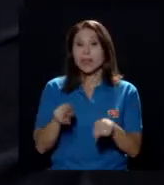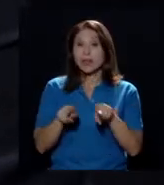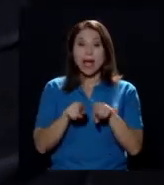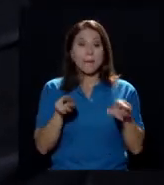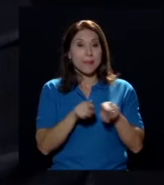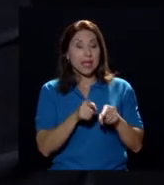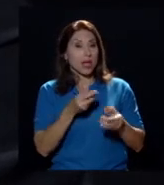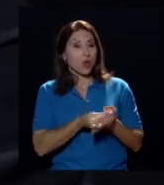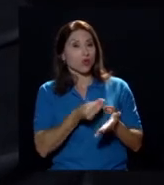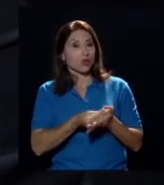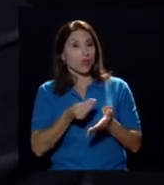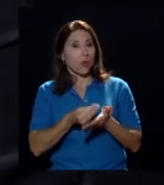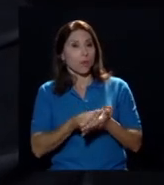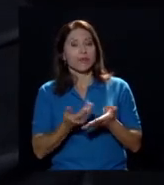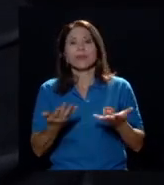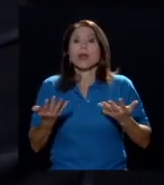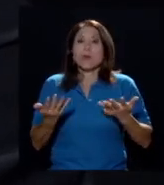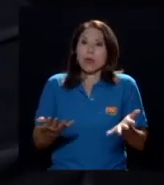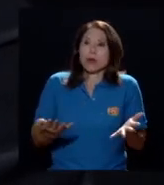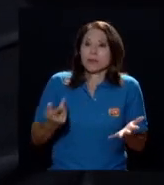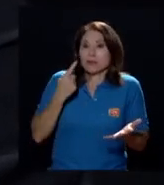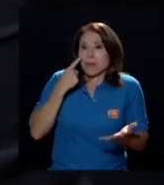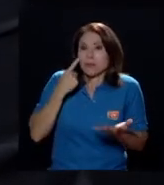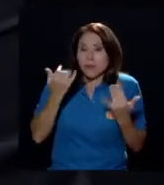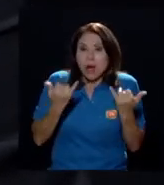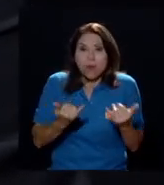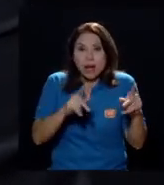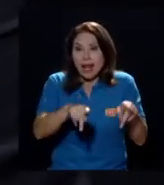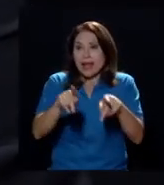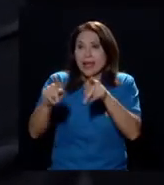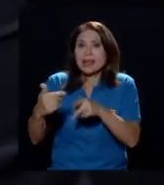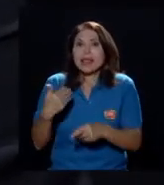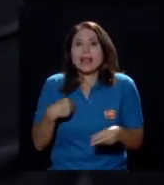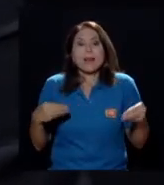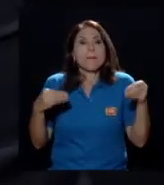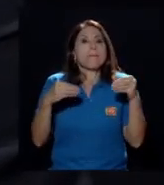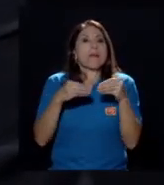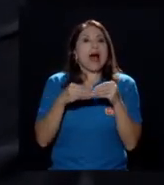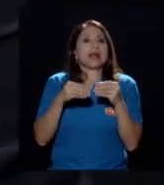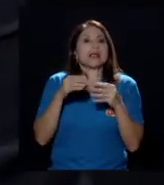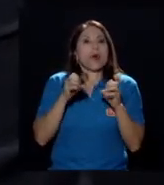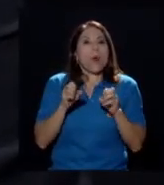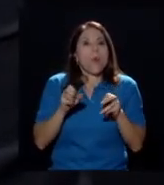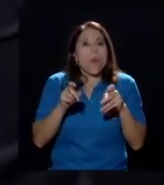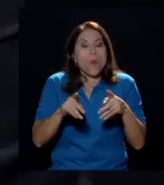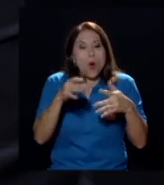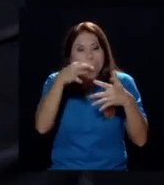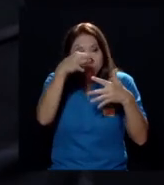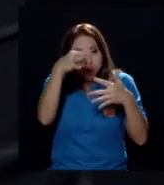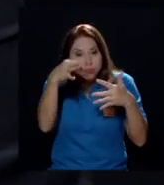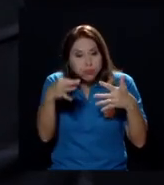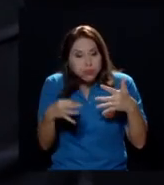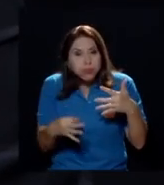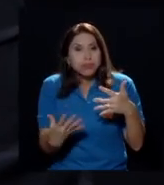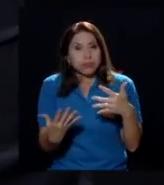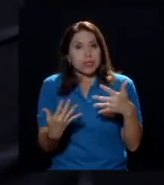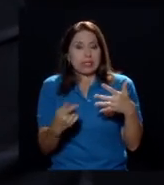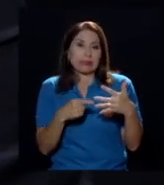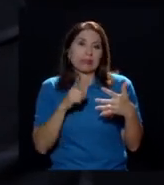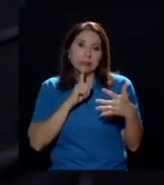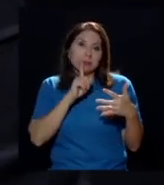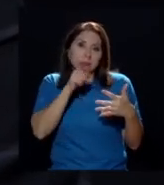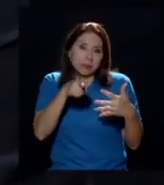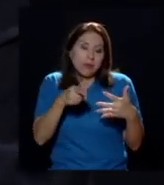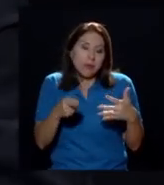El consumo, correcto, es el hecho de que la gente tiene más opciones, ¿verdad? Y por más opciones, pues sí ha aumentado definitivamente